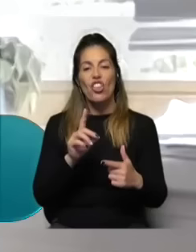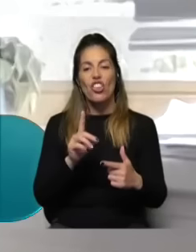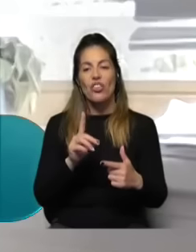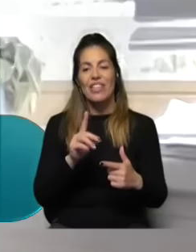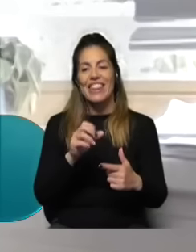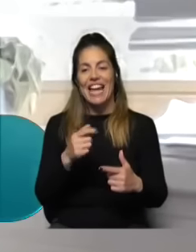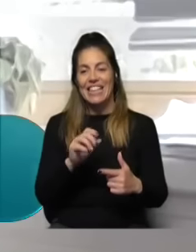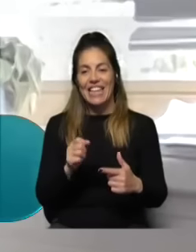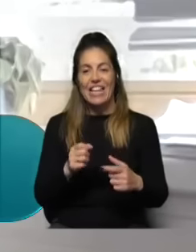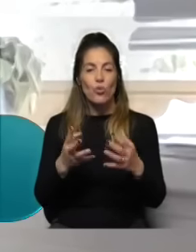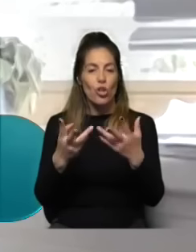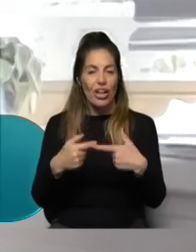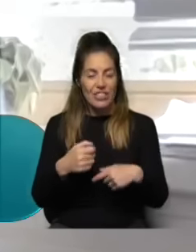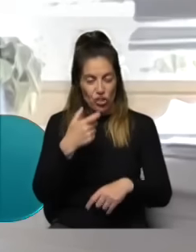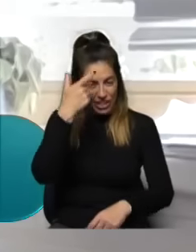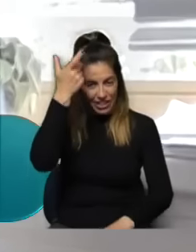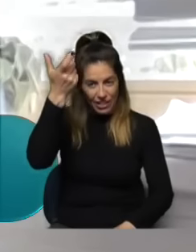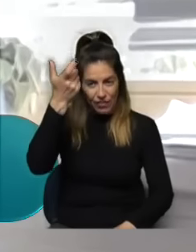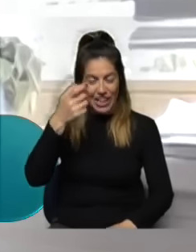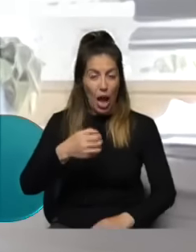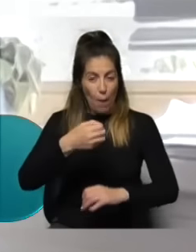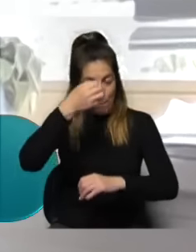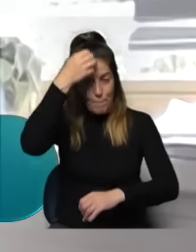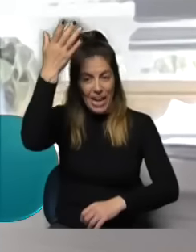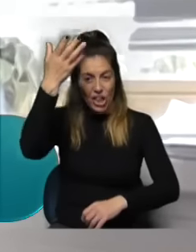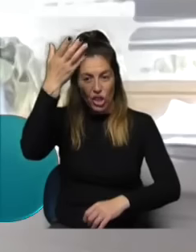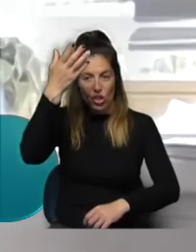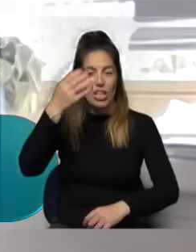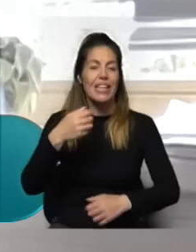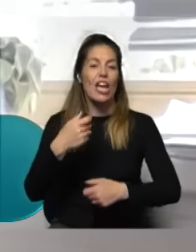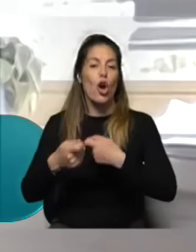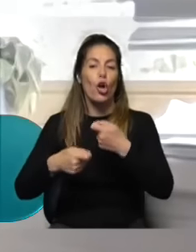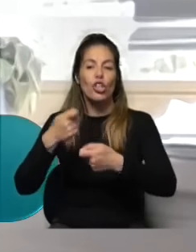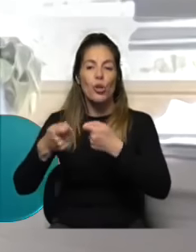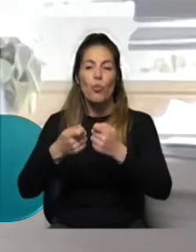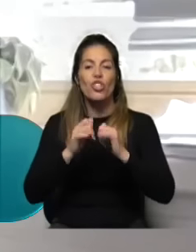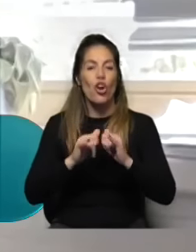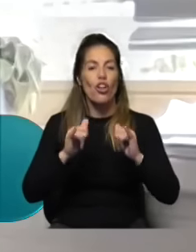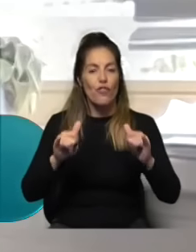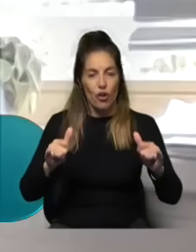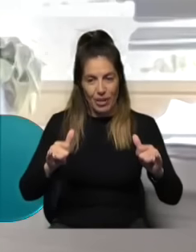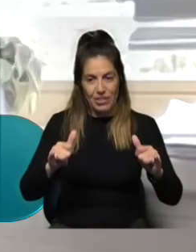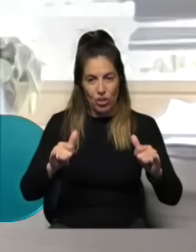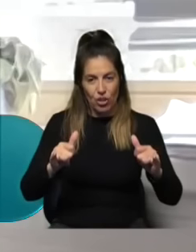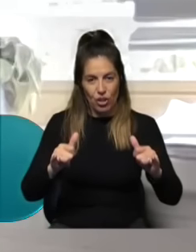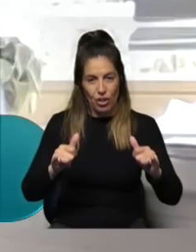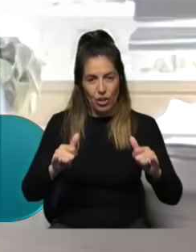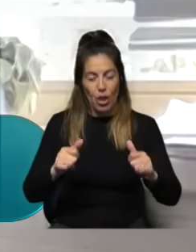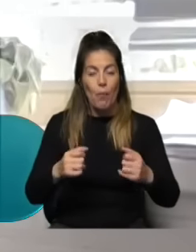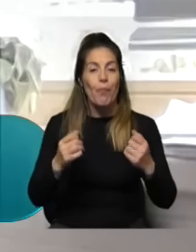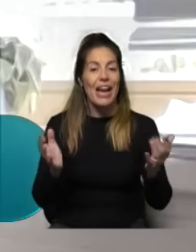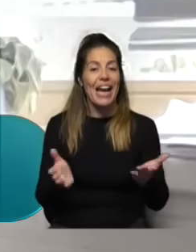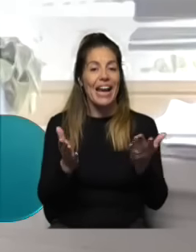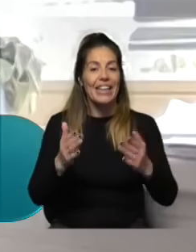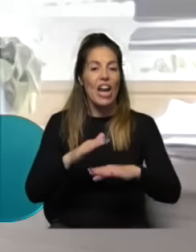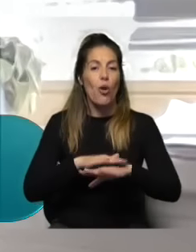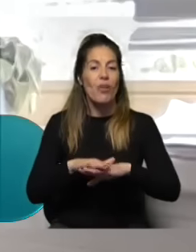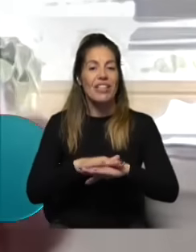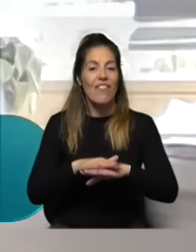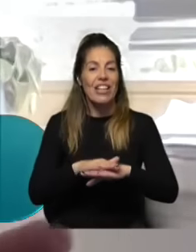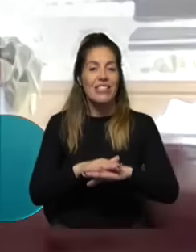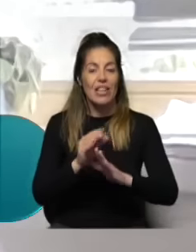organización científica, si se quiere, de expertos, de expertas, que contribuyen con datos para generar estas bases de datos